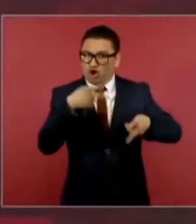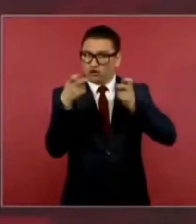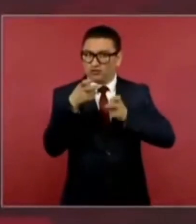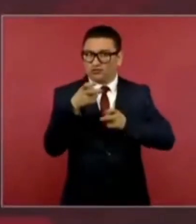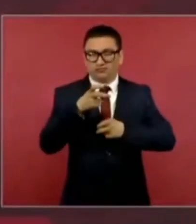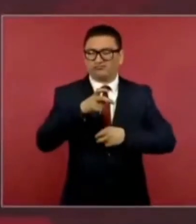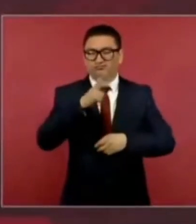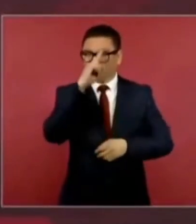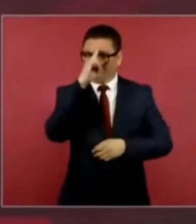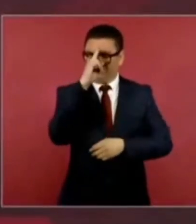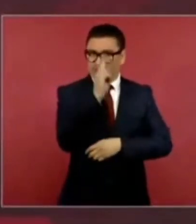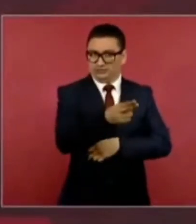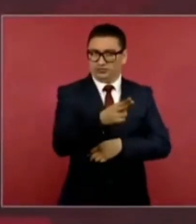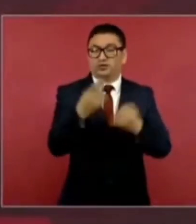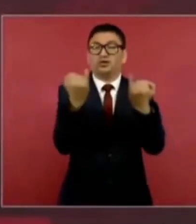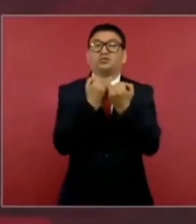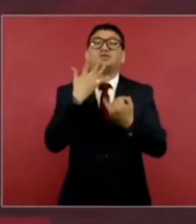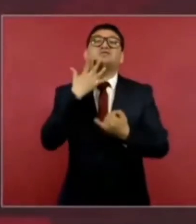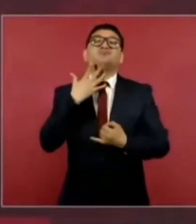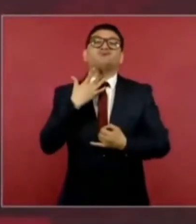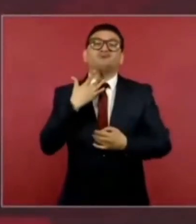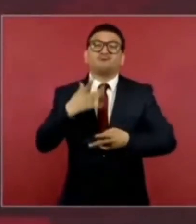de las gasolinas.